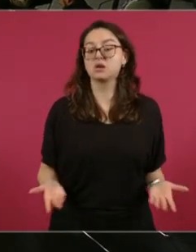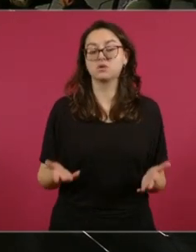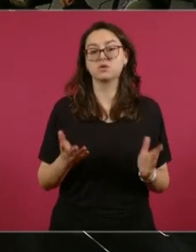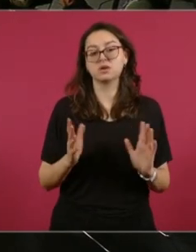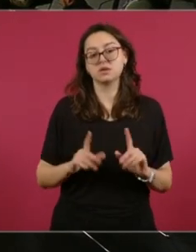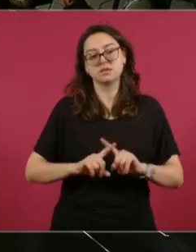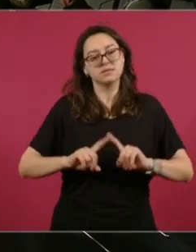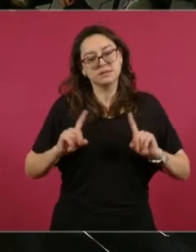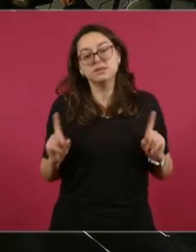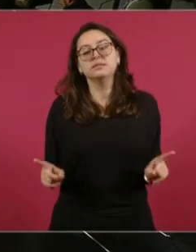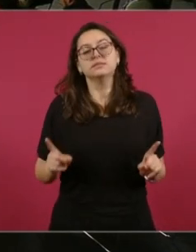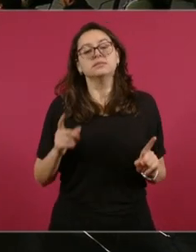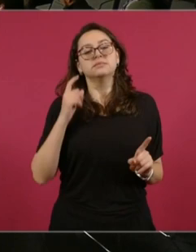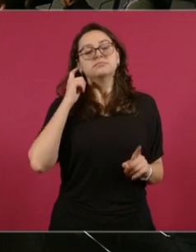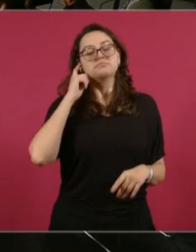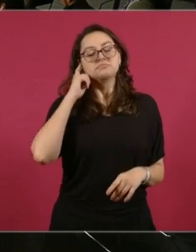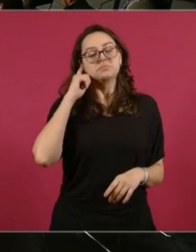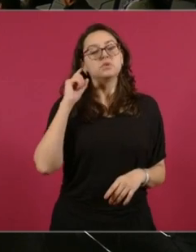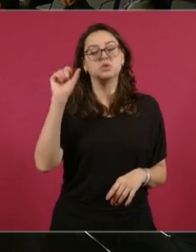hoy